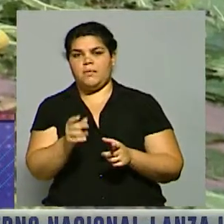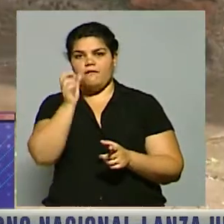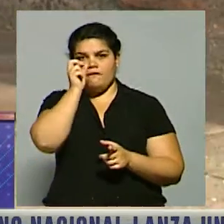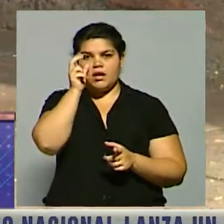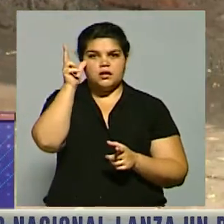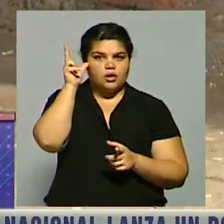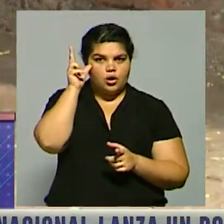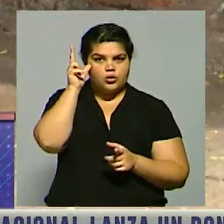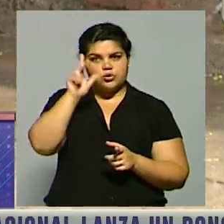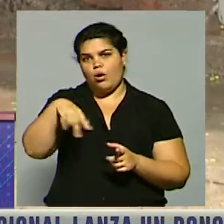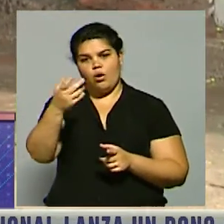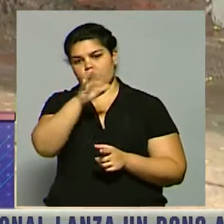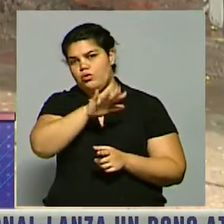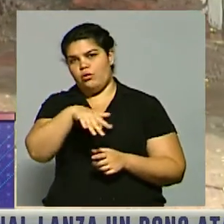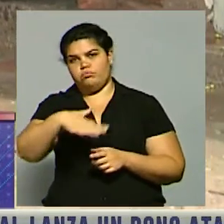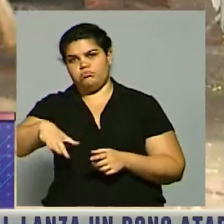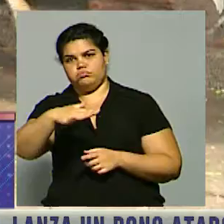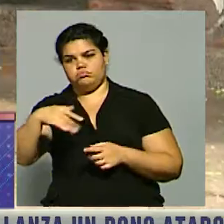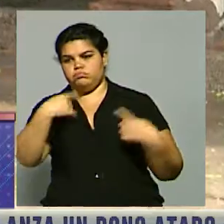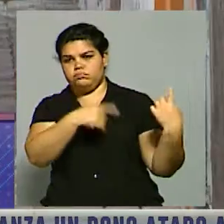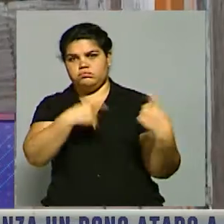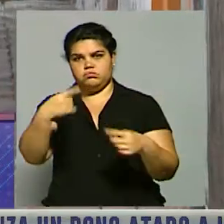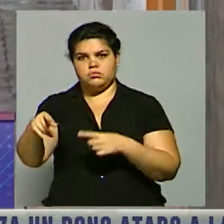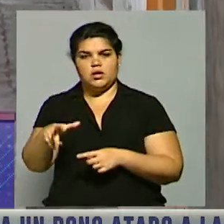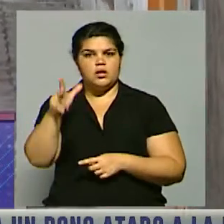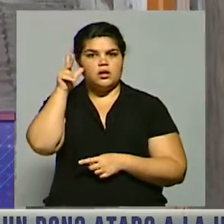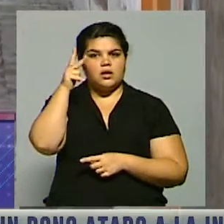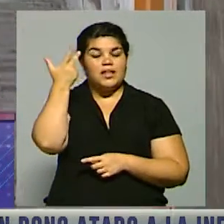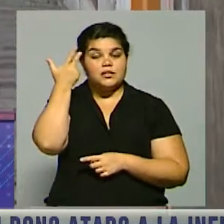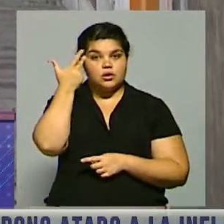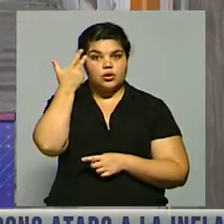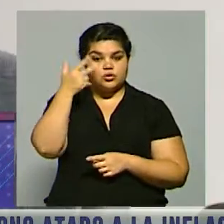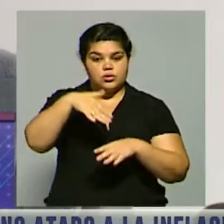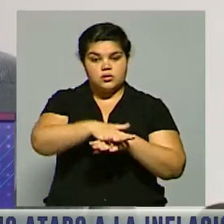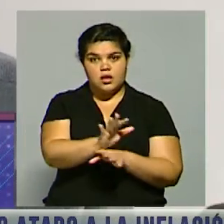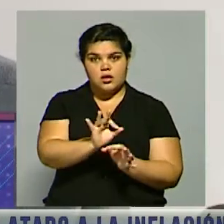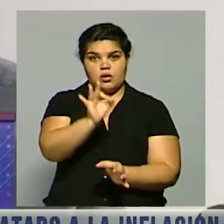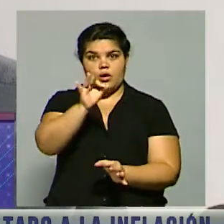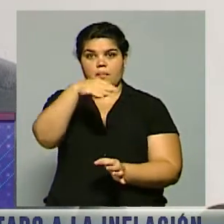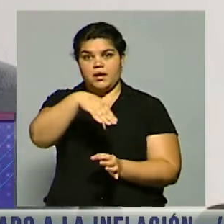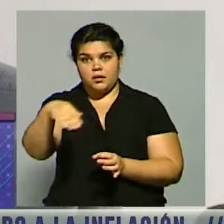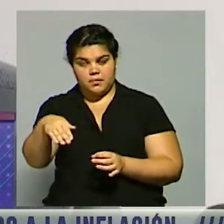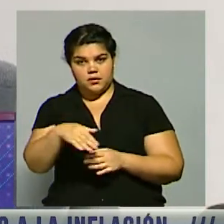28 milímetros en otros lugares, 18 milímetros en la ciudad. Llovió